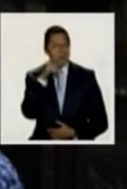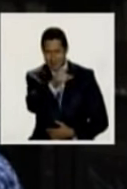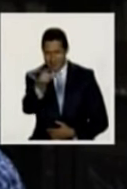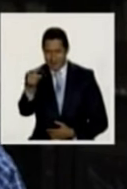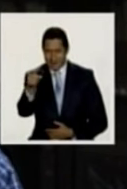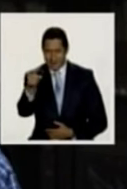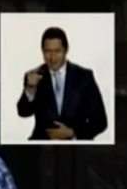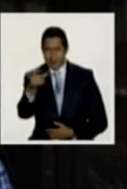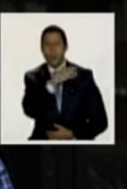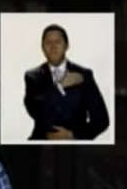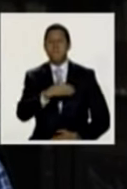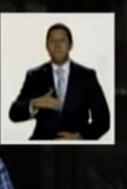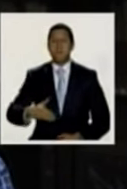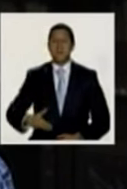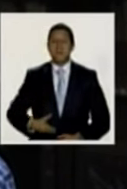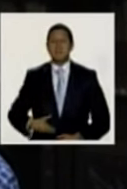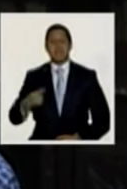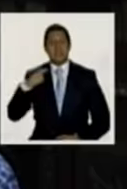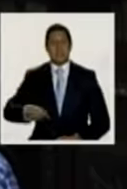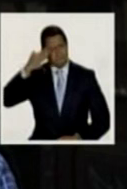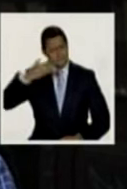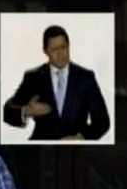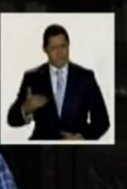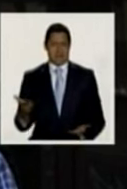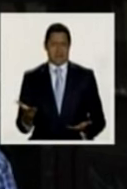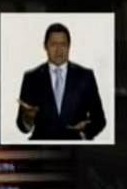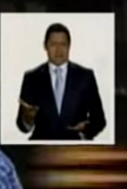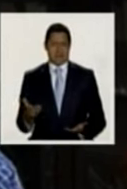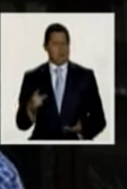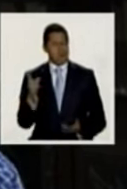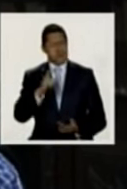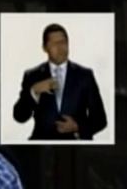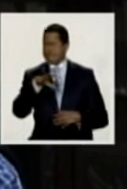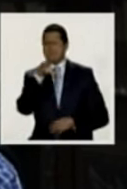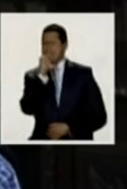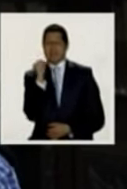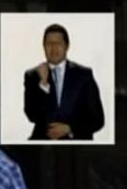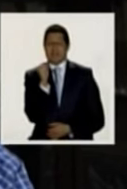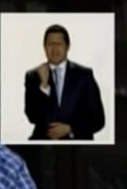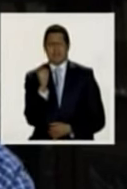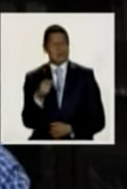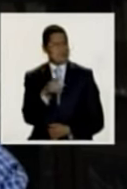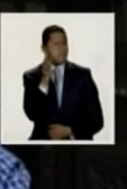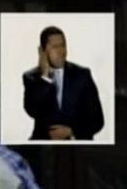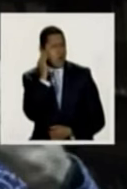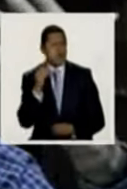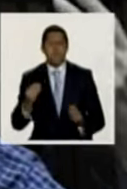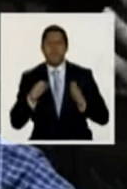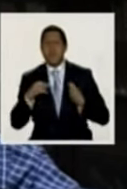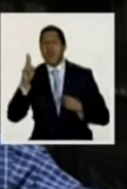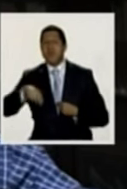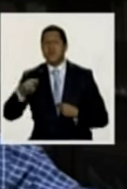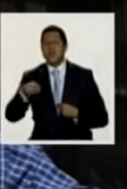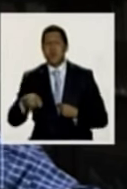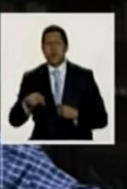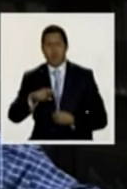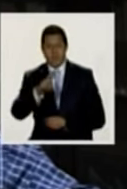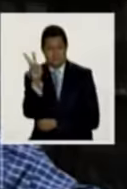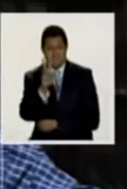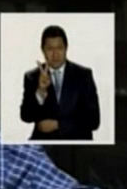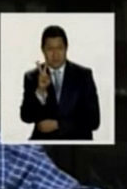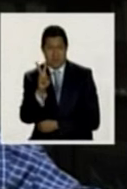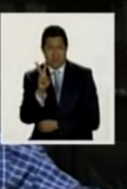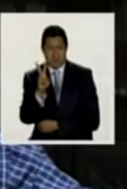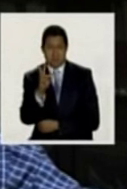para ella, un presidente tenía que ser militar. Ella no podía entender, porque ella no había vivido nunca. Es decir, Venezuela